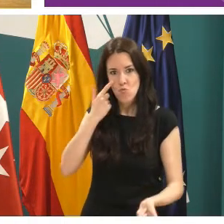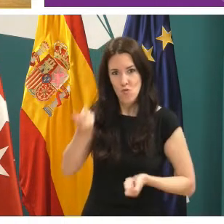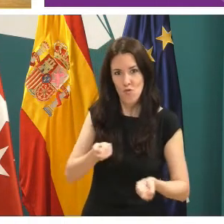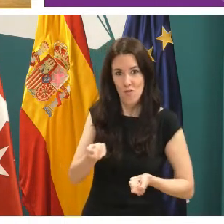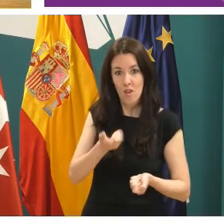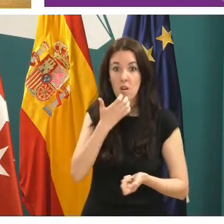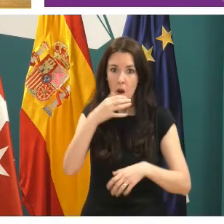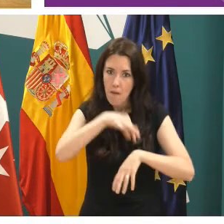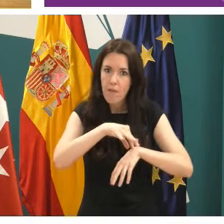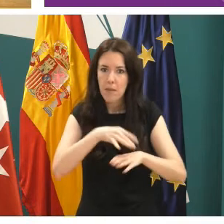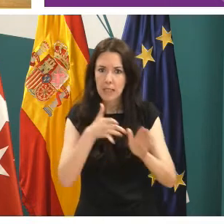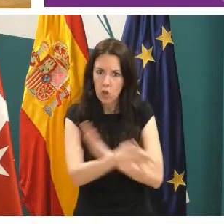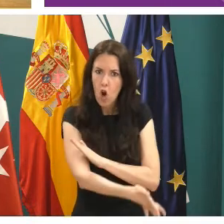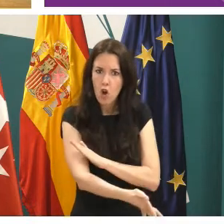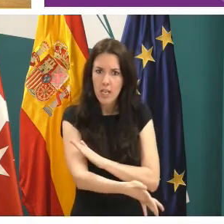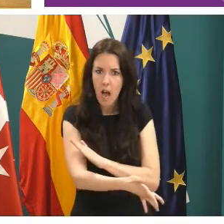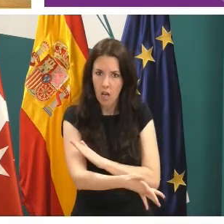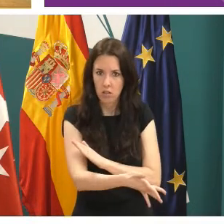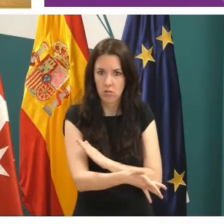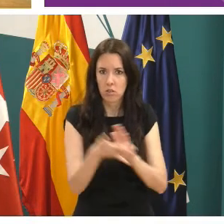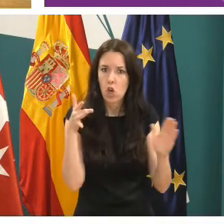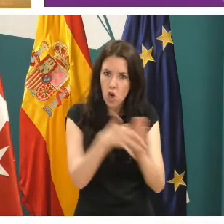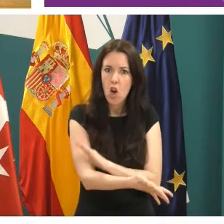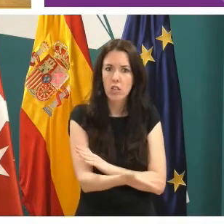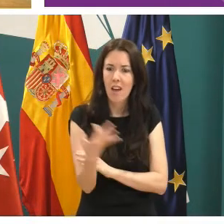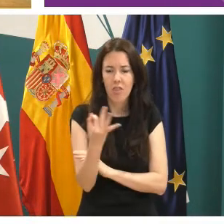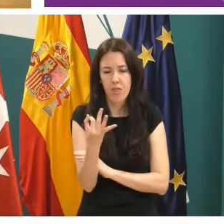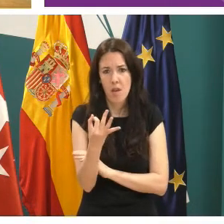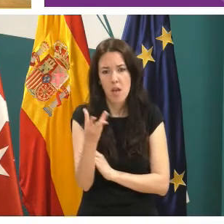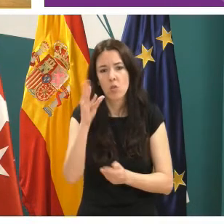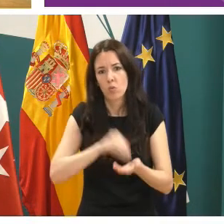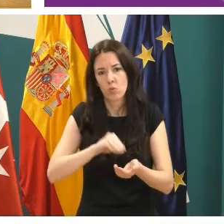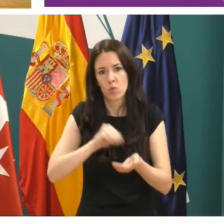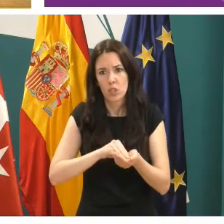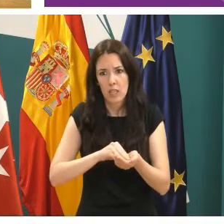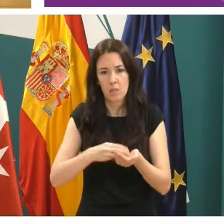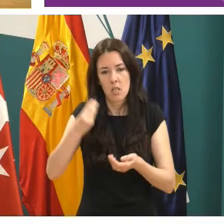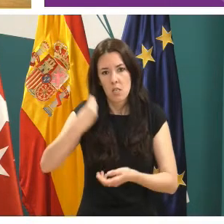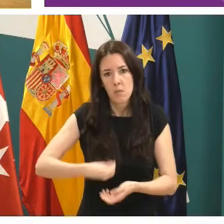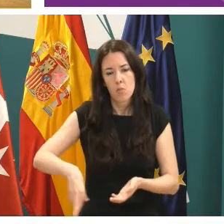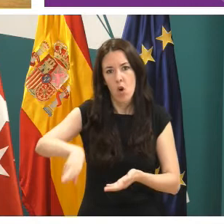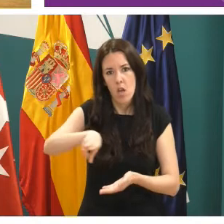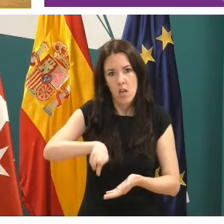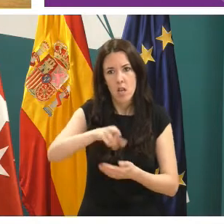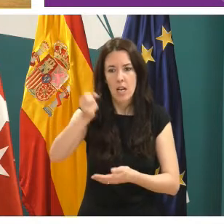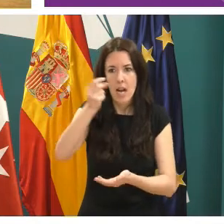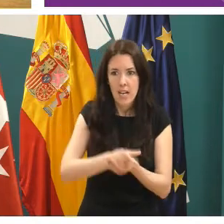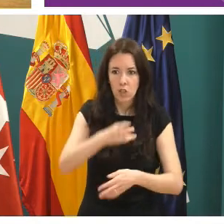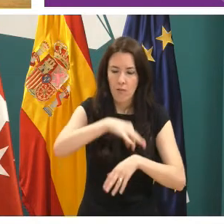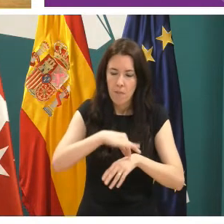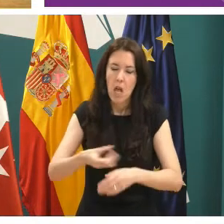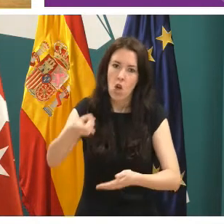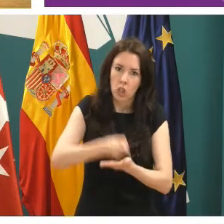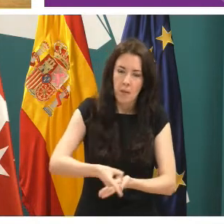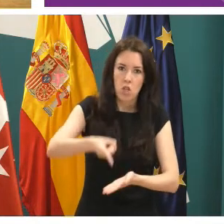enfermedad es crónica y tienen que pasar muchas veces por los mismos retos de la enfermedad, ¿no? Y